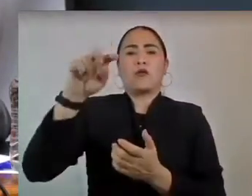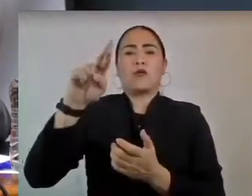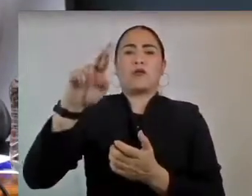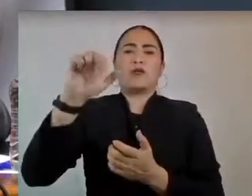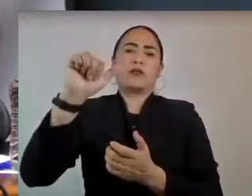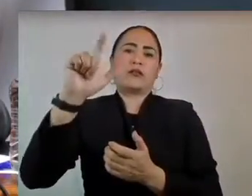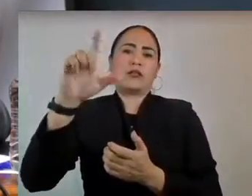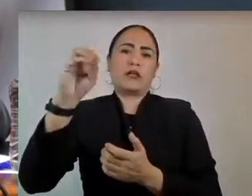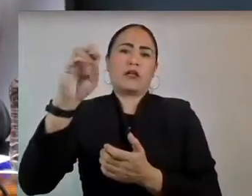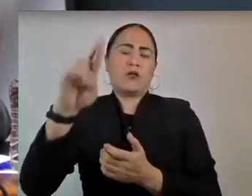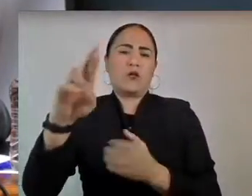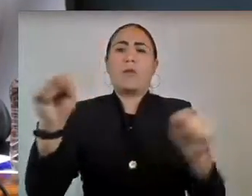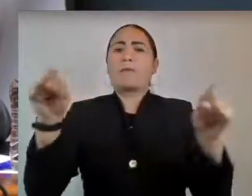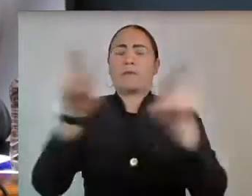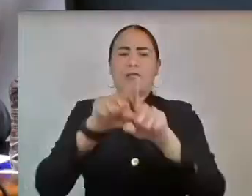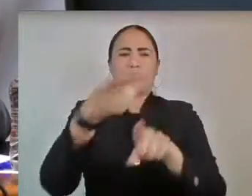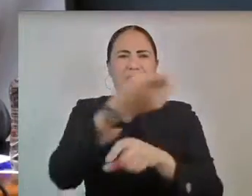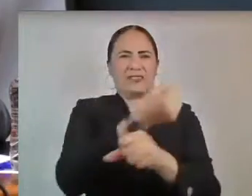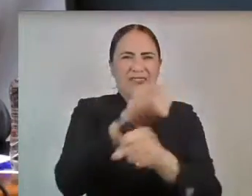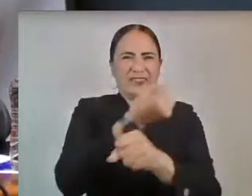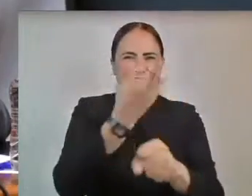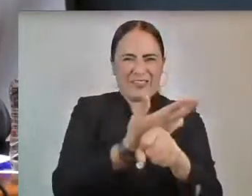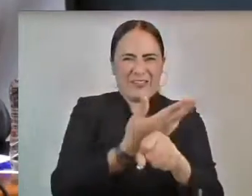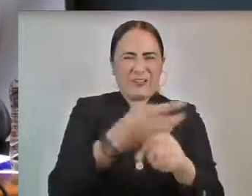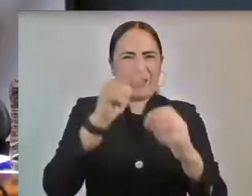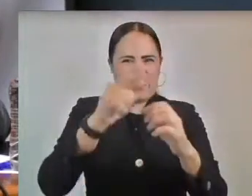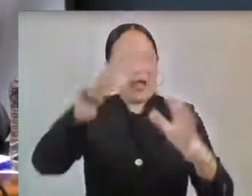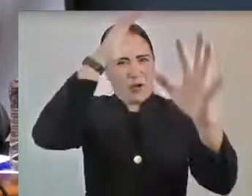el Secretario General de Acuerdos del Tribunal Electoral.